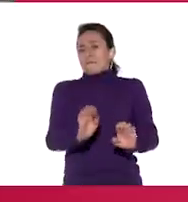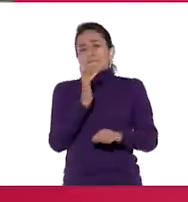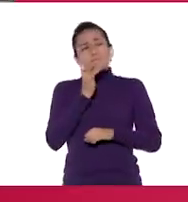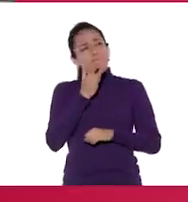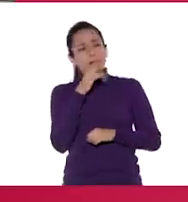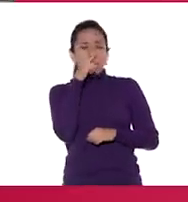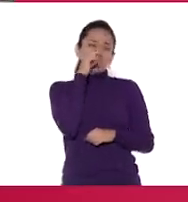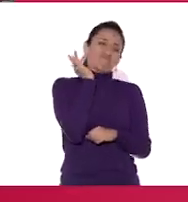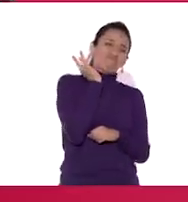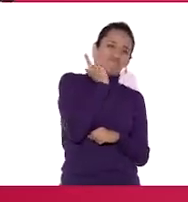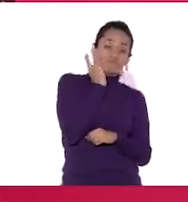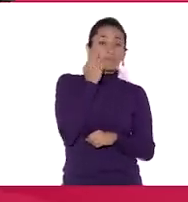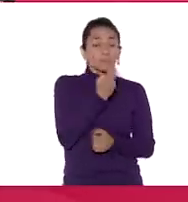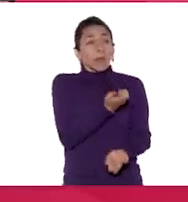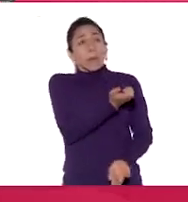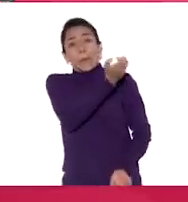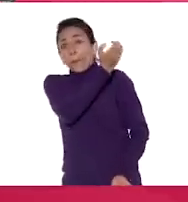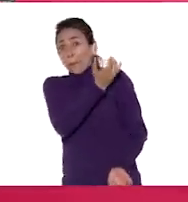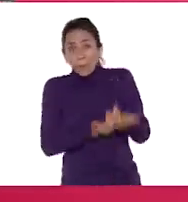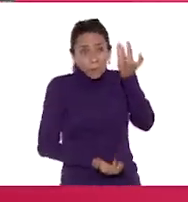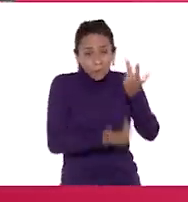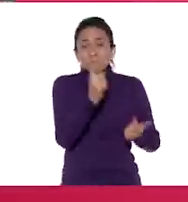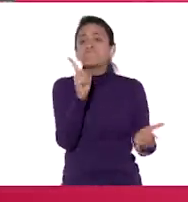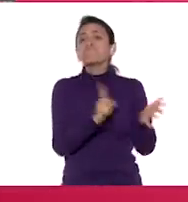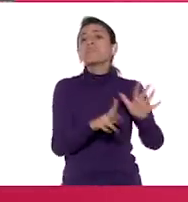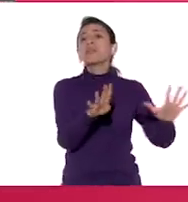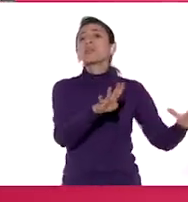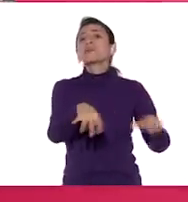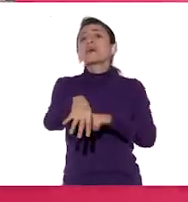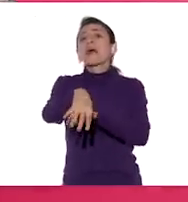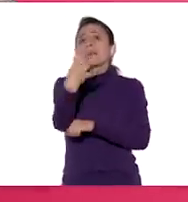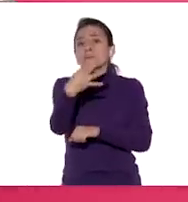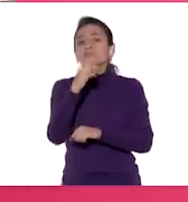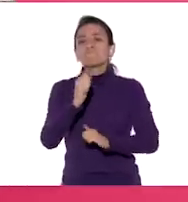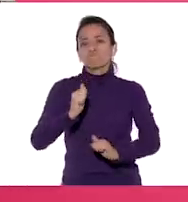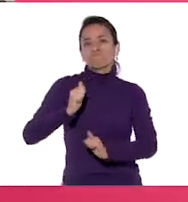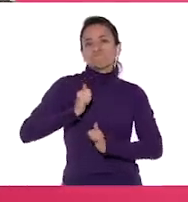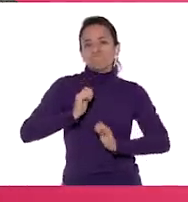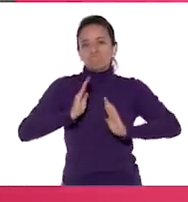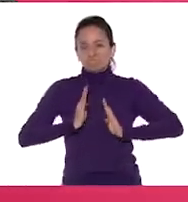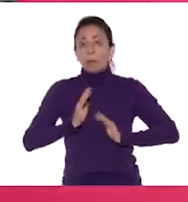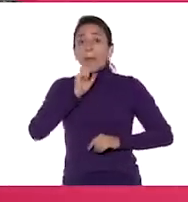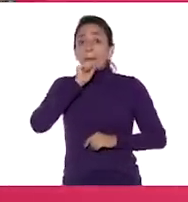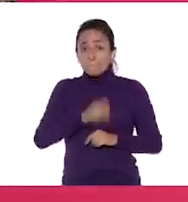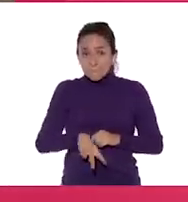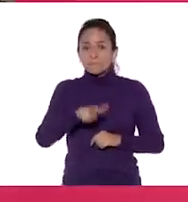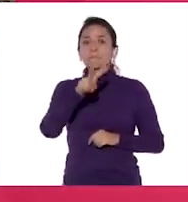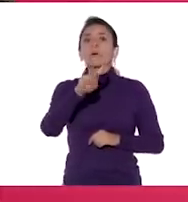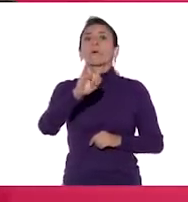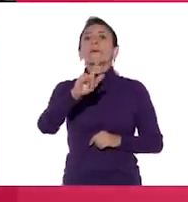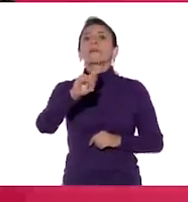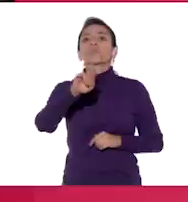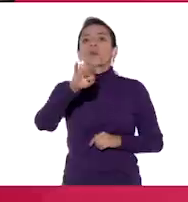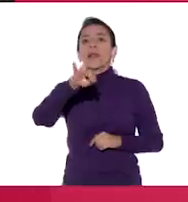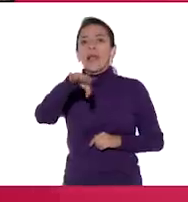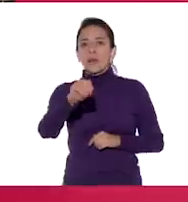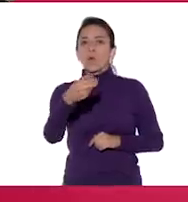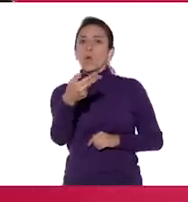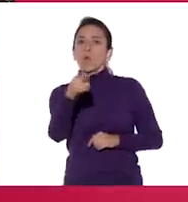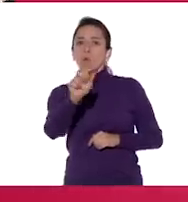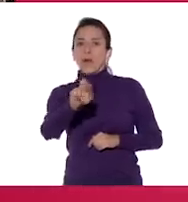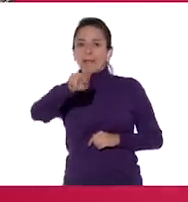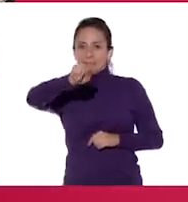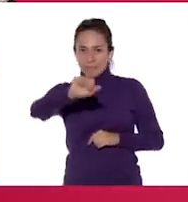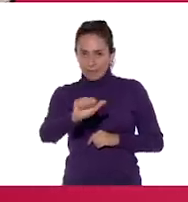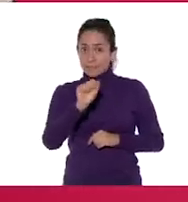Fue incendiado en 1914 por los ejércitos de Victoriano Huerta, que a su llegada a la capital se les negó